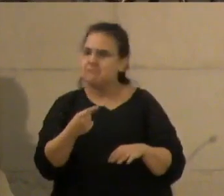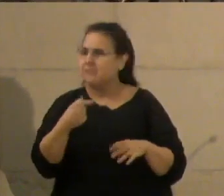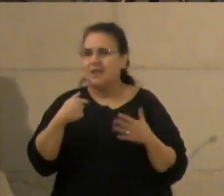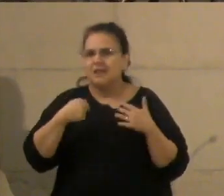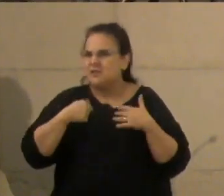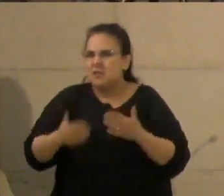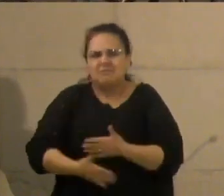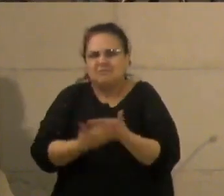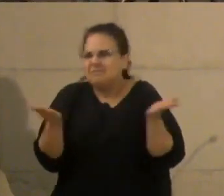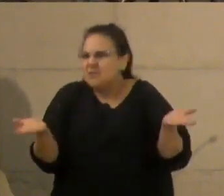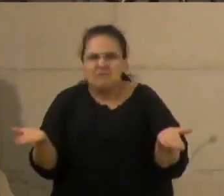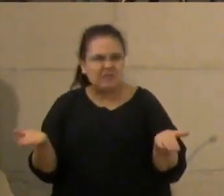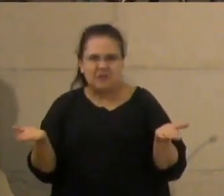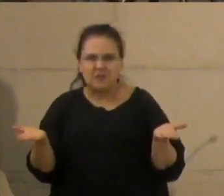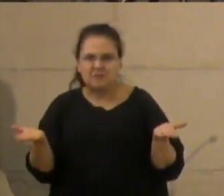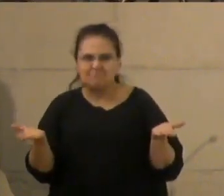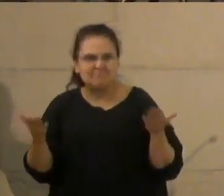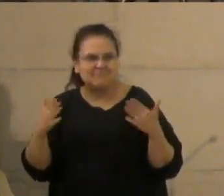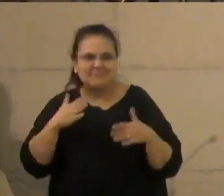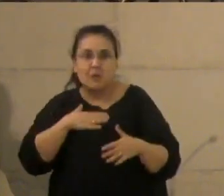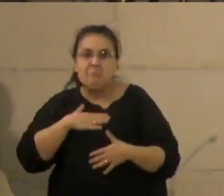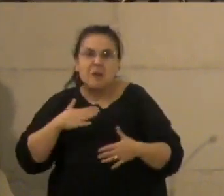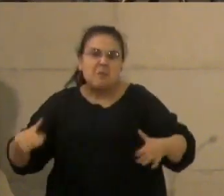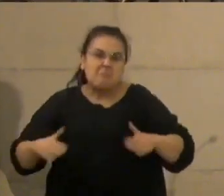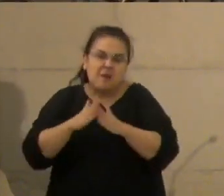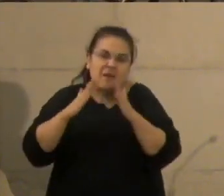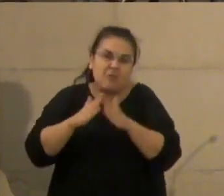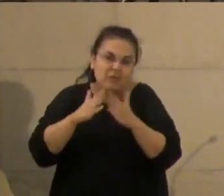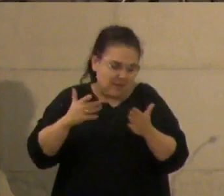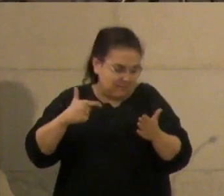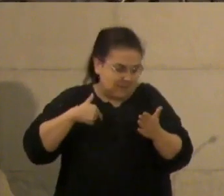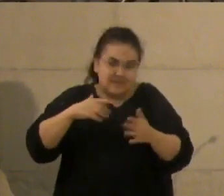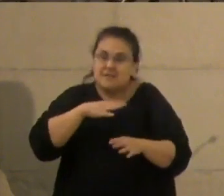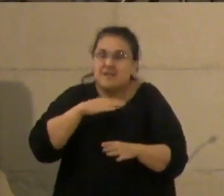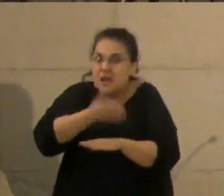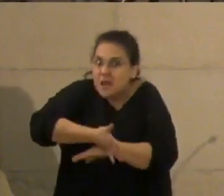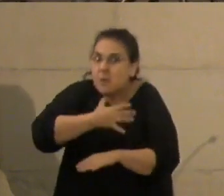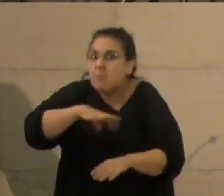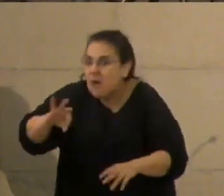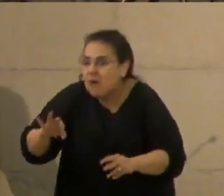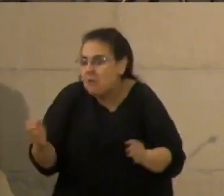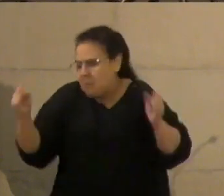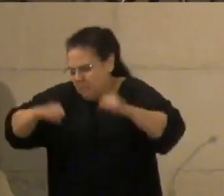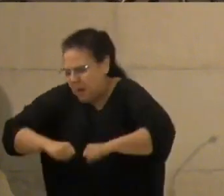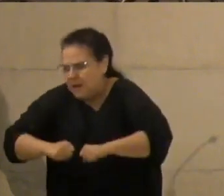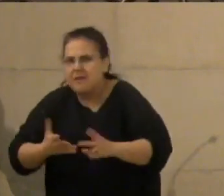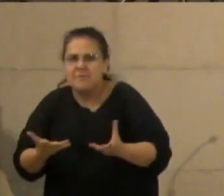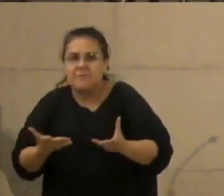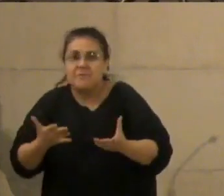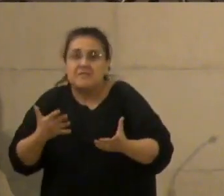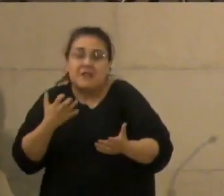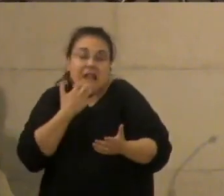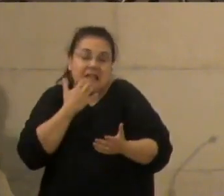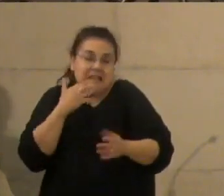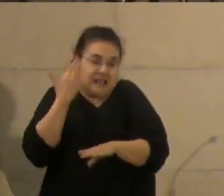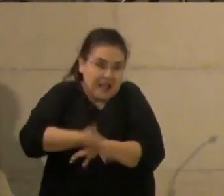hagan en mi parroquia. Si puedo ir a misa, iré, porque es lo que hago todos los días. Si no, ¿qué